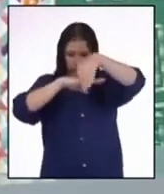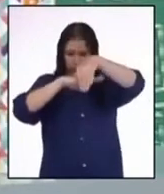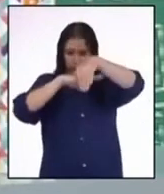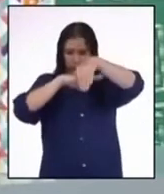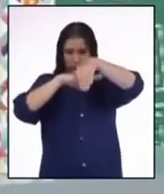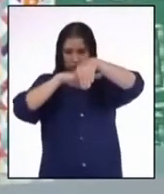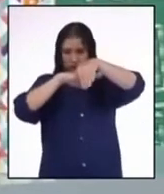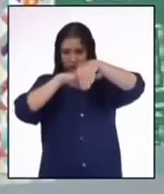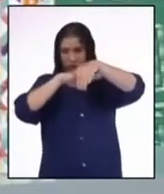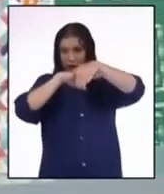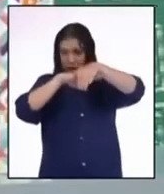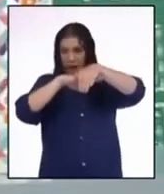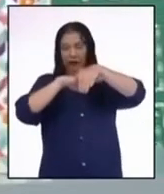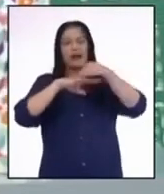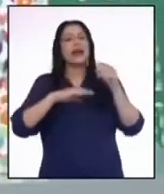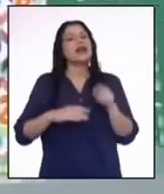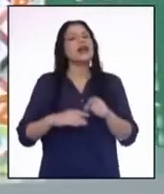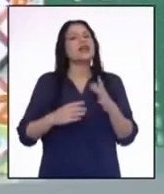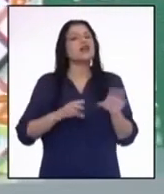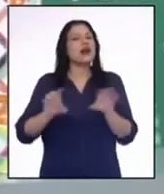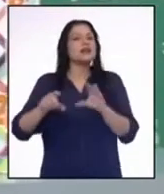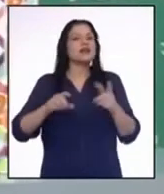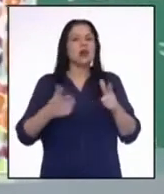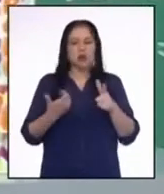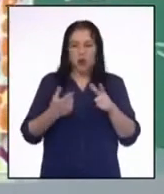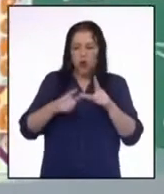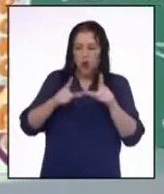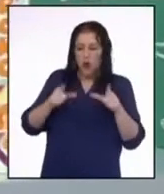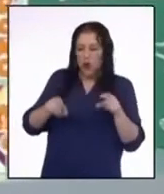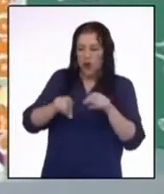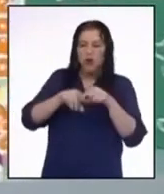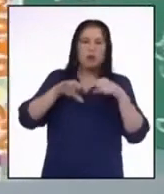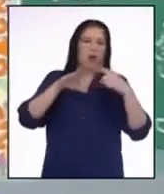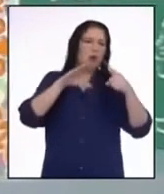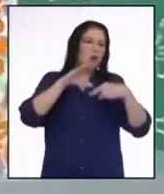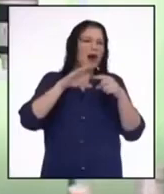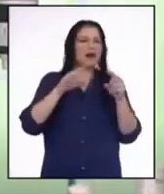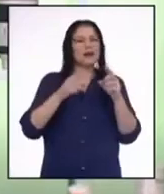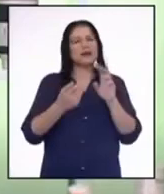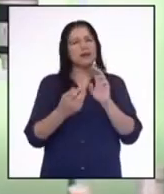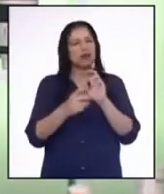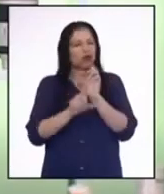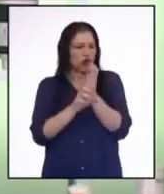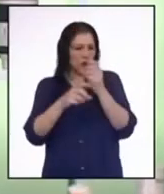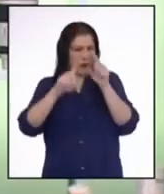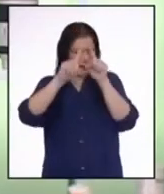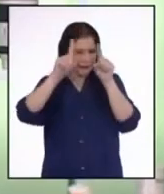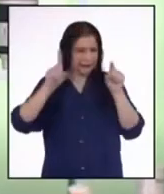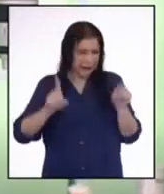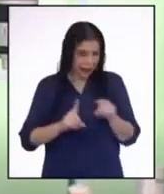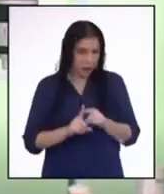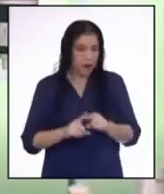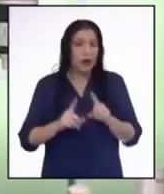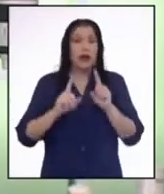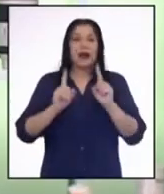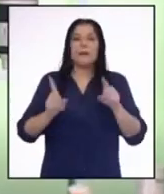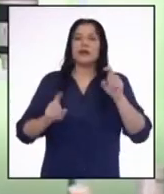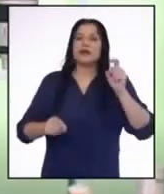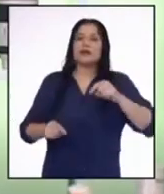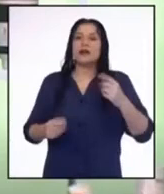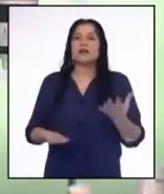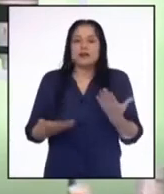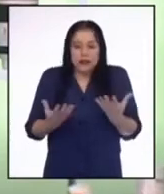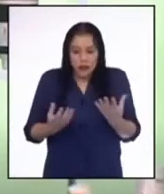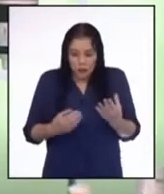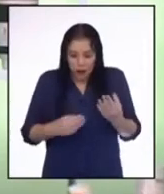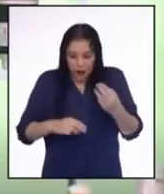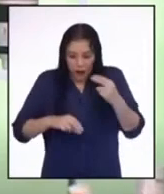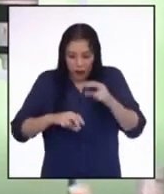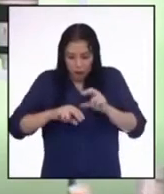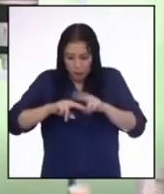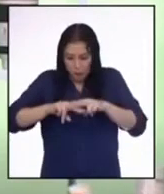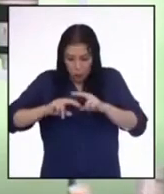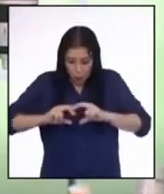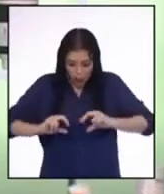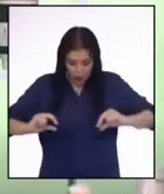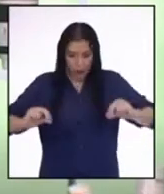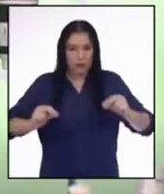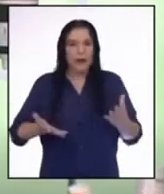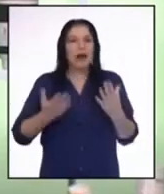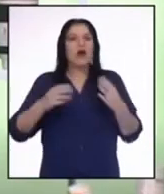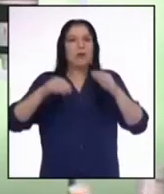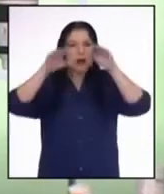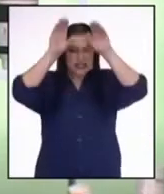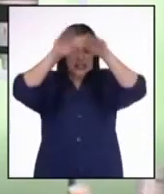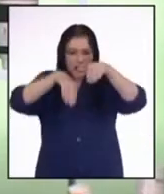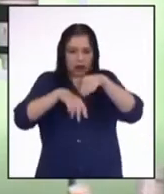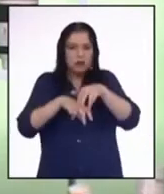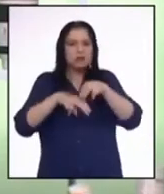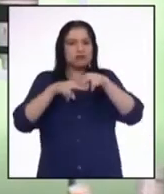sostiene. Eso produce una especie de hueco en forma de triángulo. Pero hay que tener en cuenta la consistencia del mueble para soportar el techo,